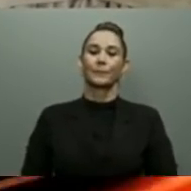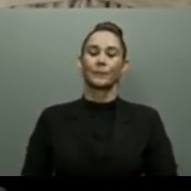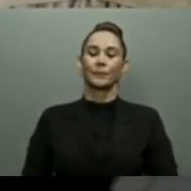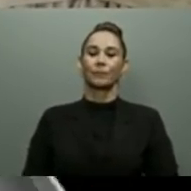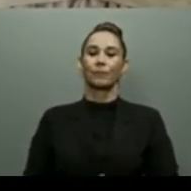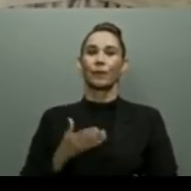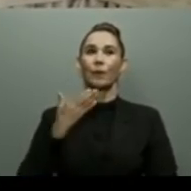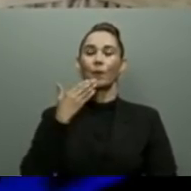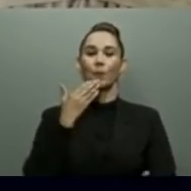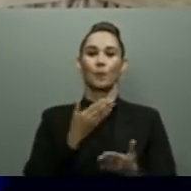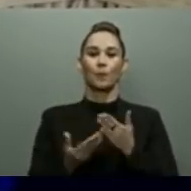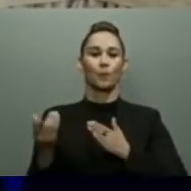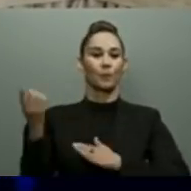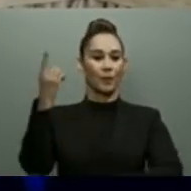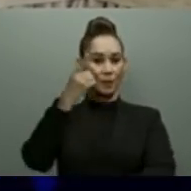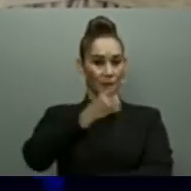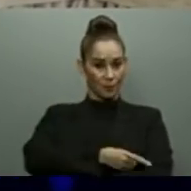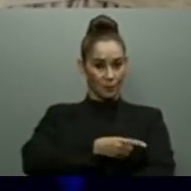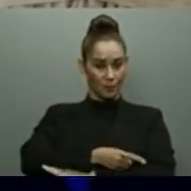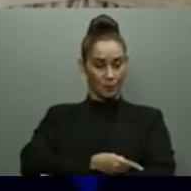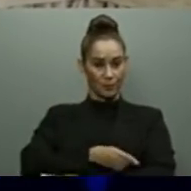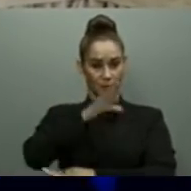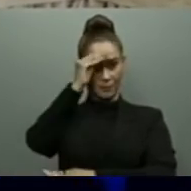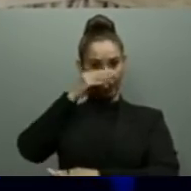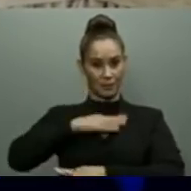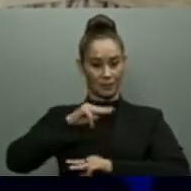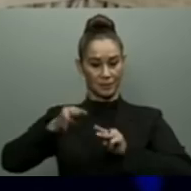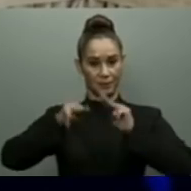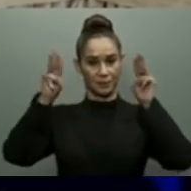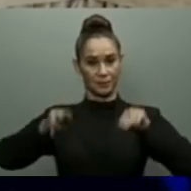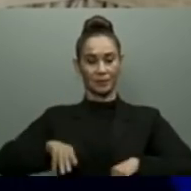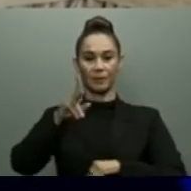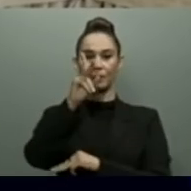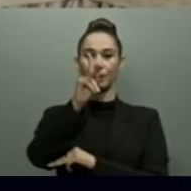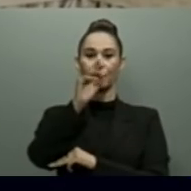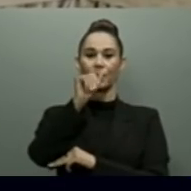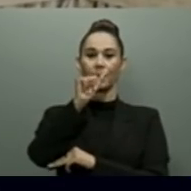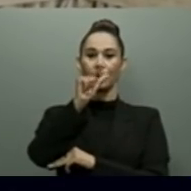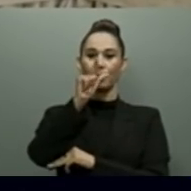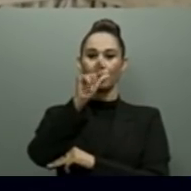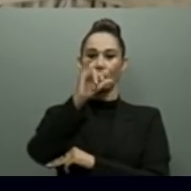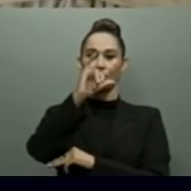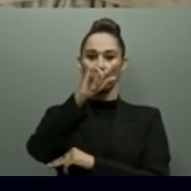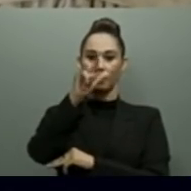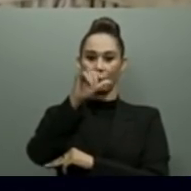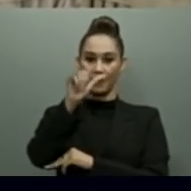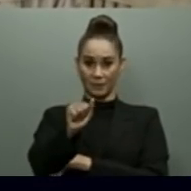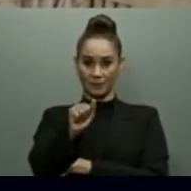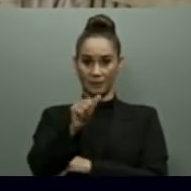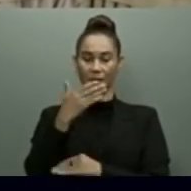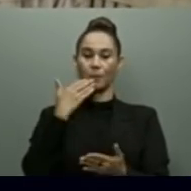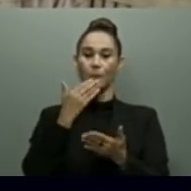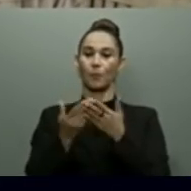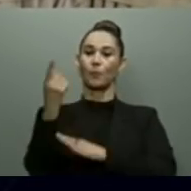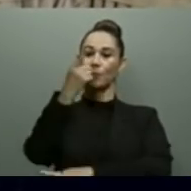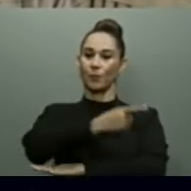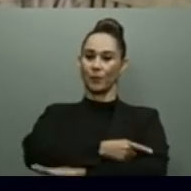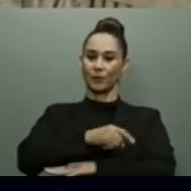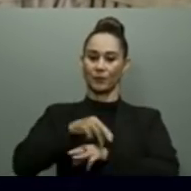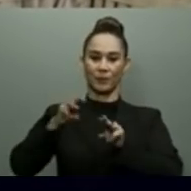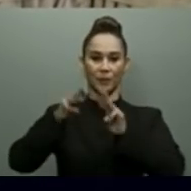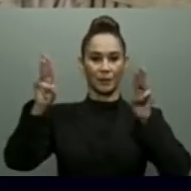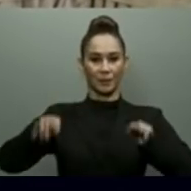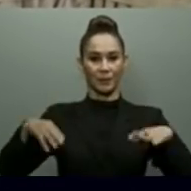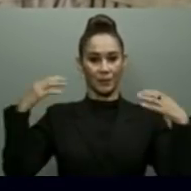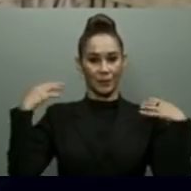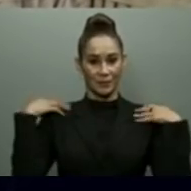Buenos días. Buenos días, señor ministro Paliza. Buenos días, señor ministro de Salud, doctor Rivera.